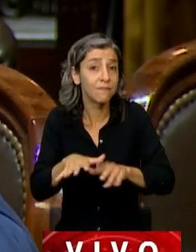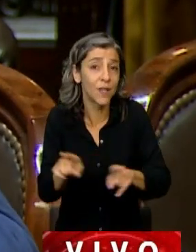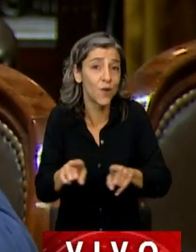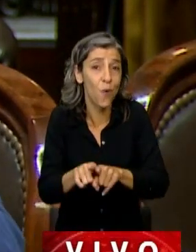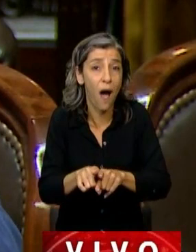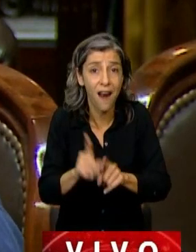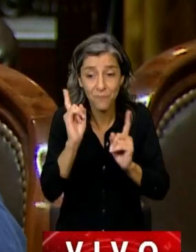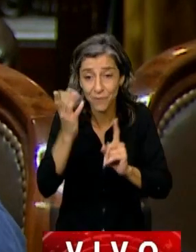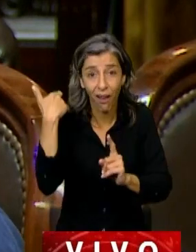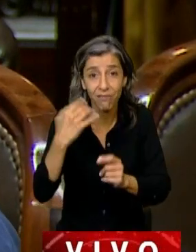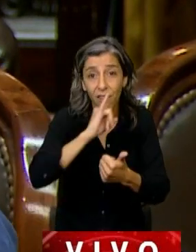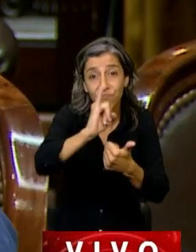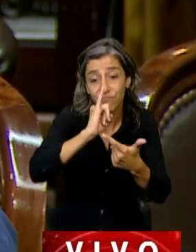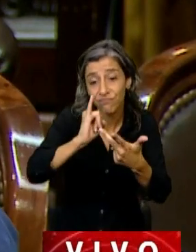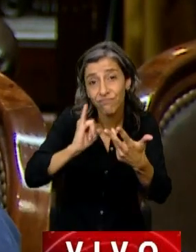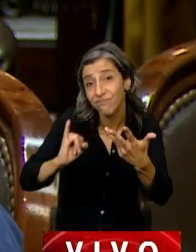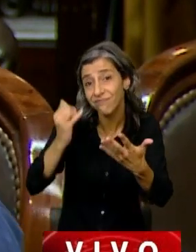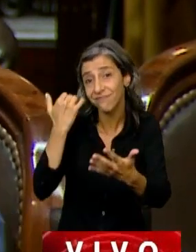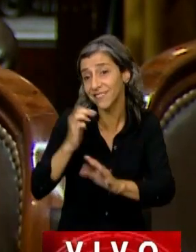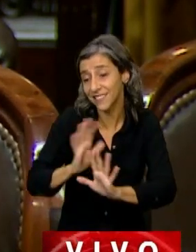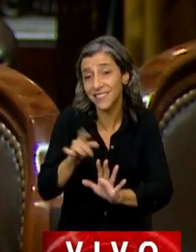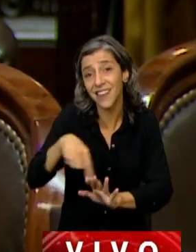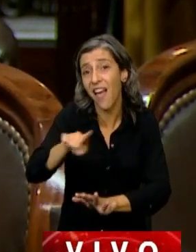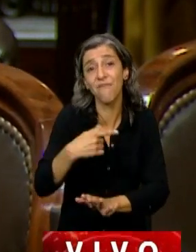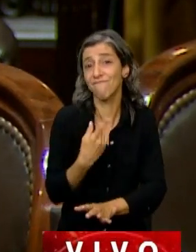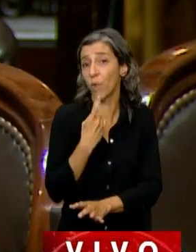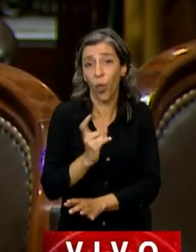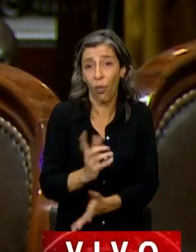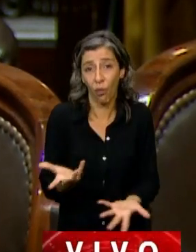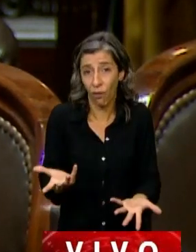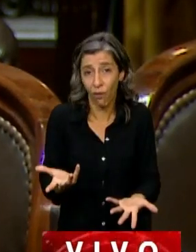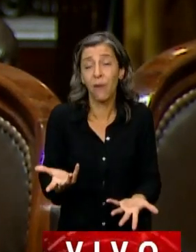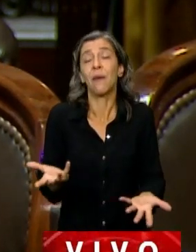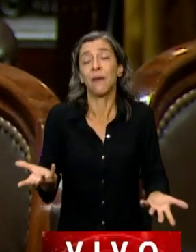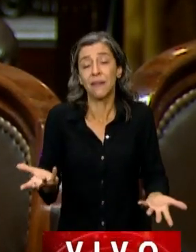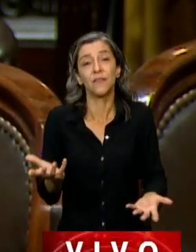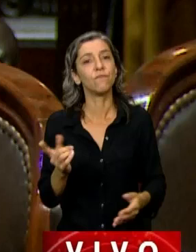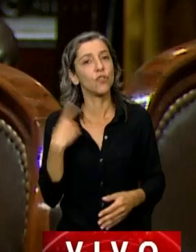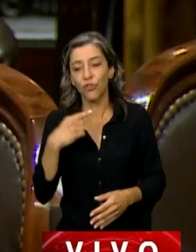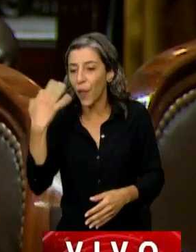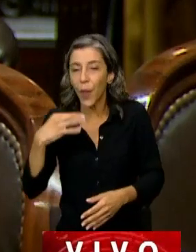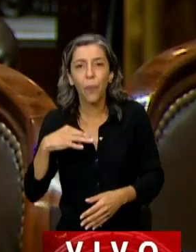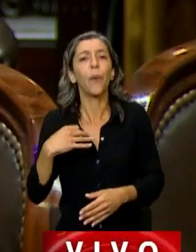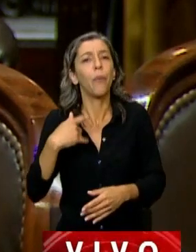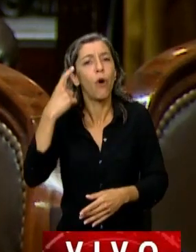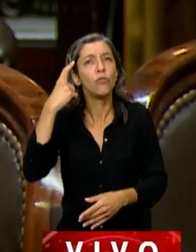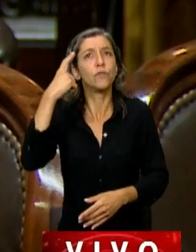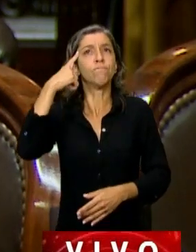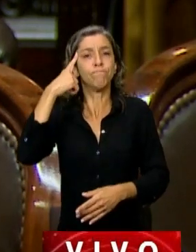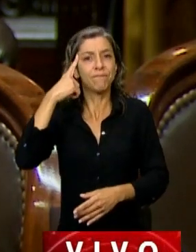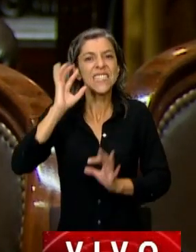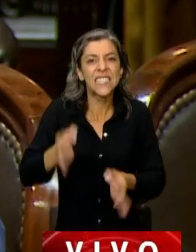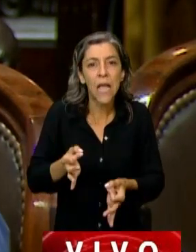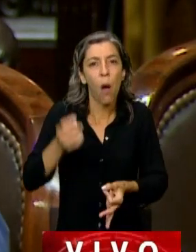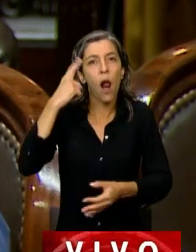Por eso queremos que no solo los capacitemos en los derechos, en las convenciones que hay, en la buena